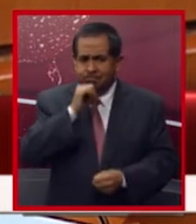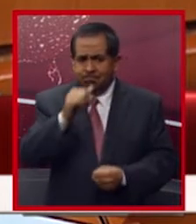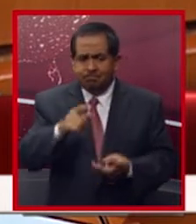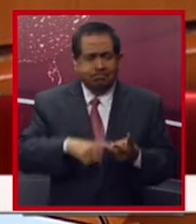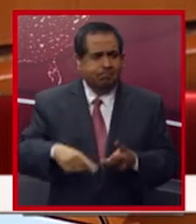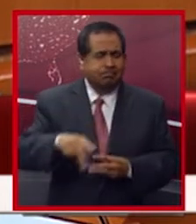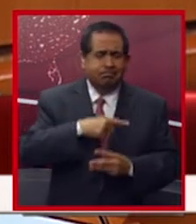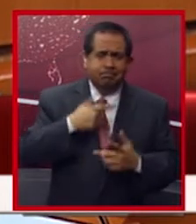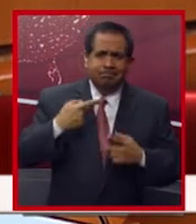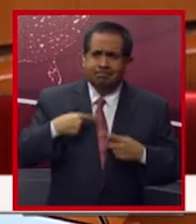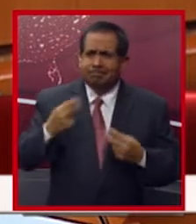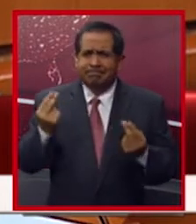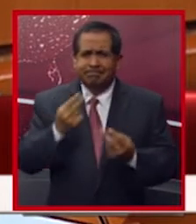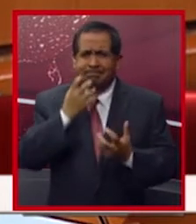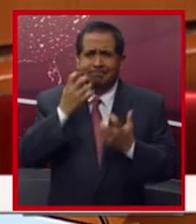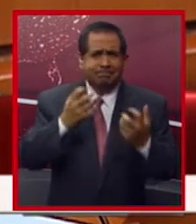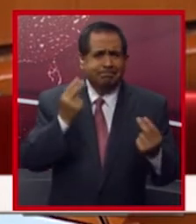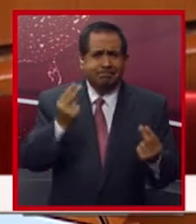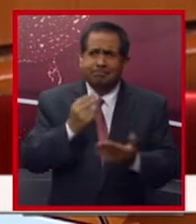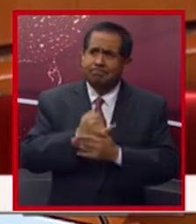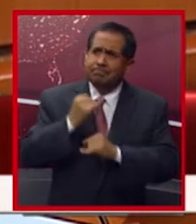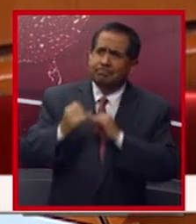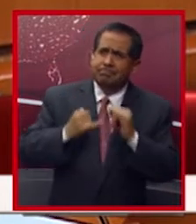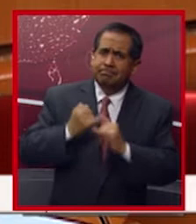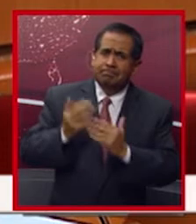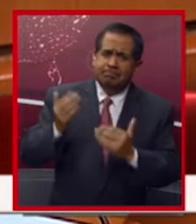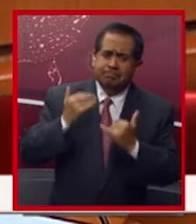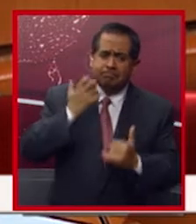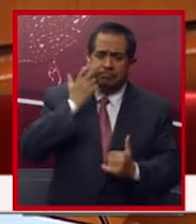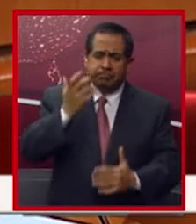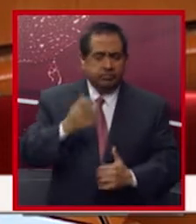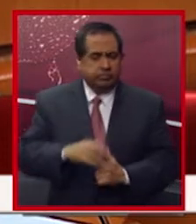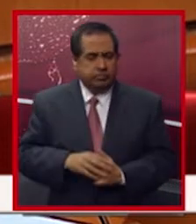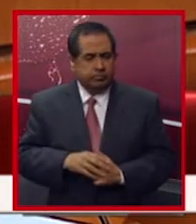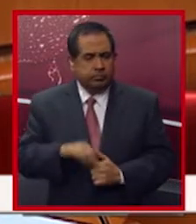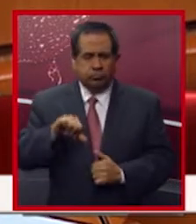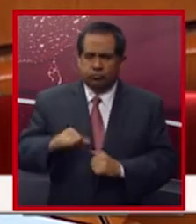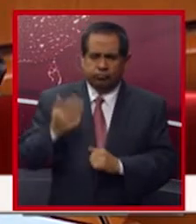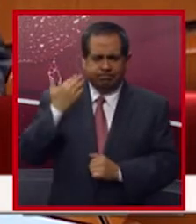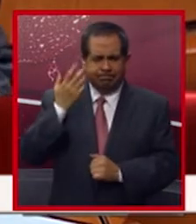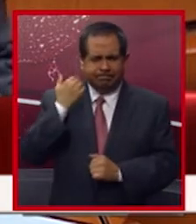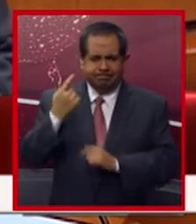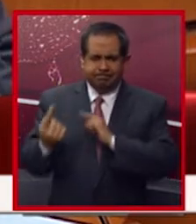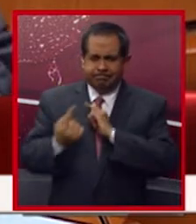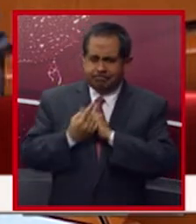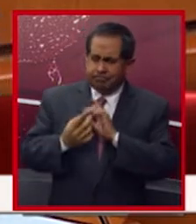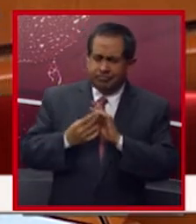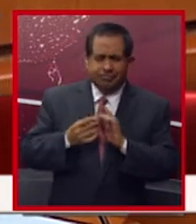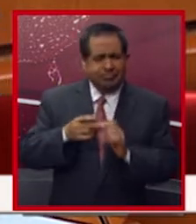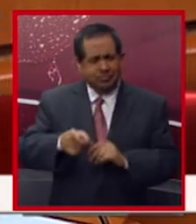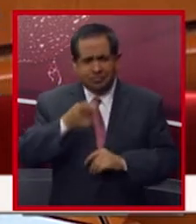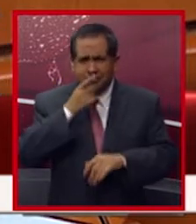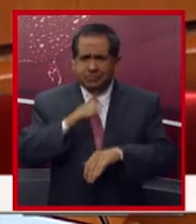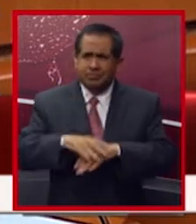grito permanente por ayuda internacional. Hoy me decía un venezolano, por favor digan